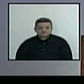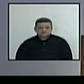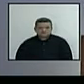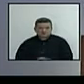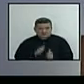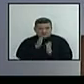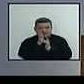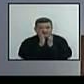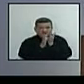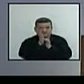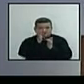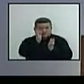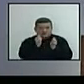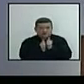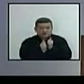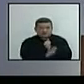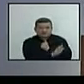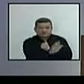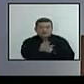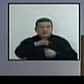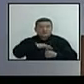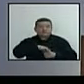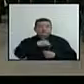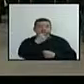El Señor esté con ustedes.